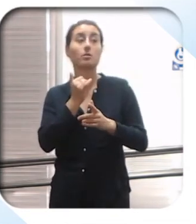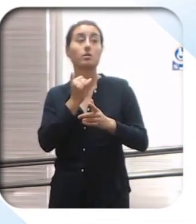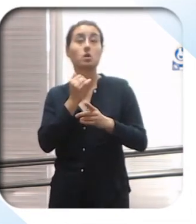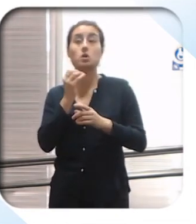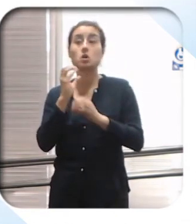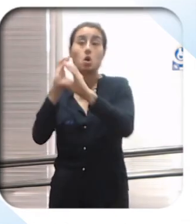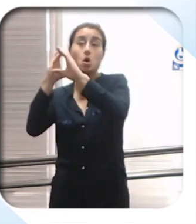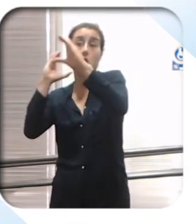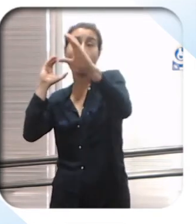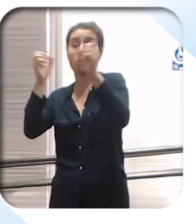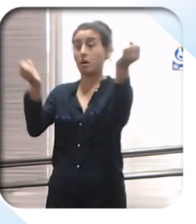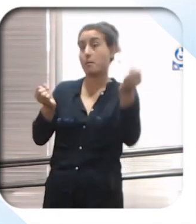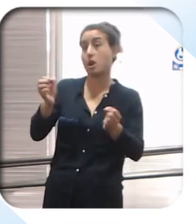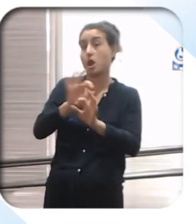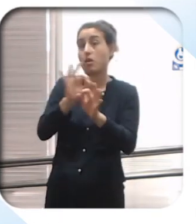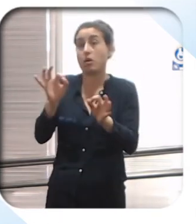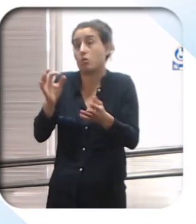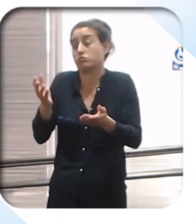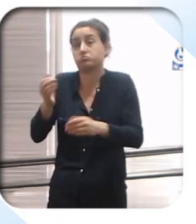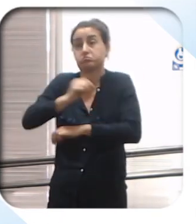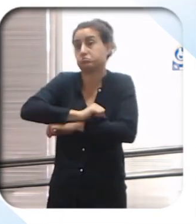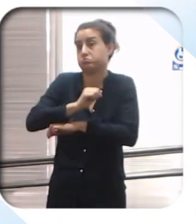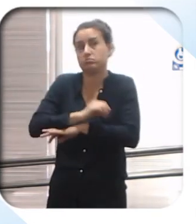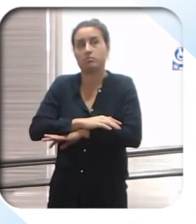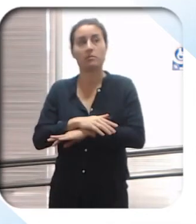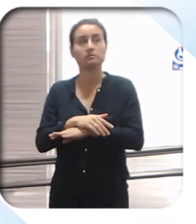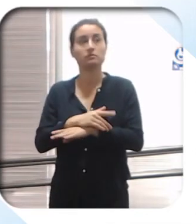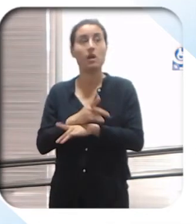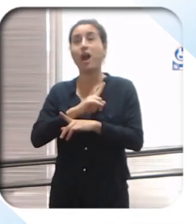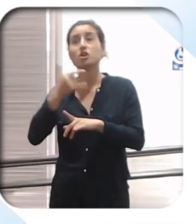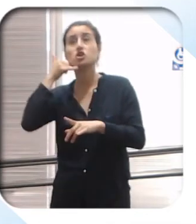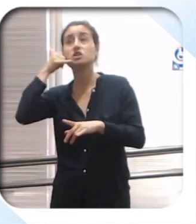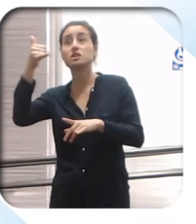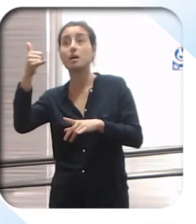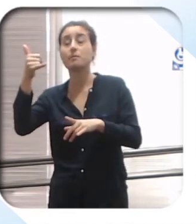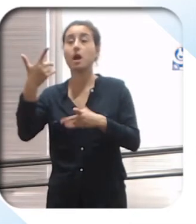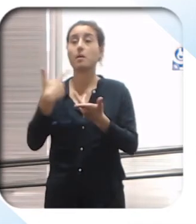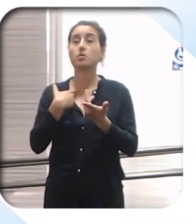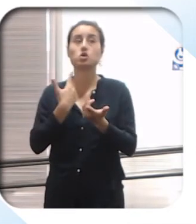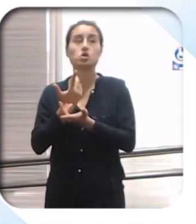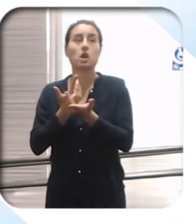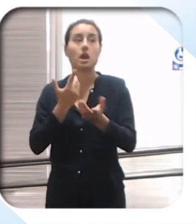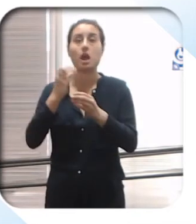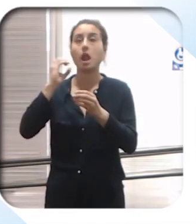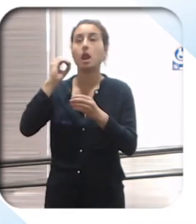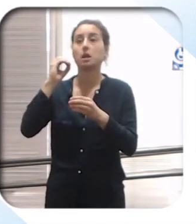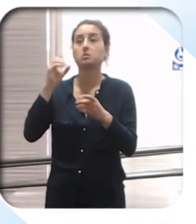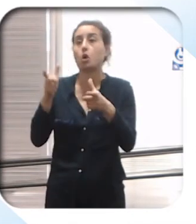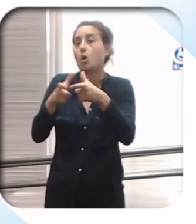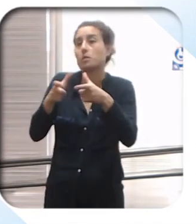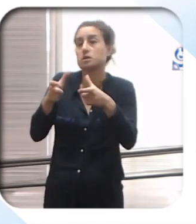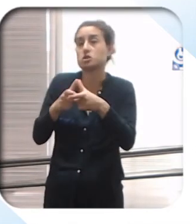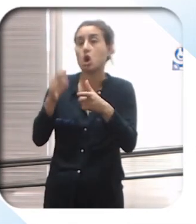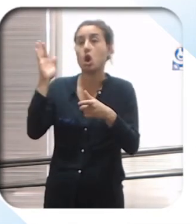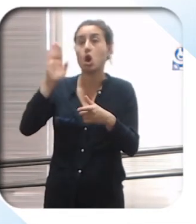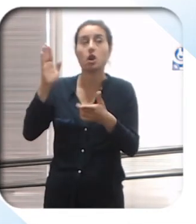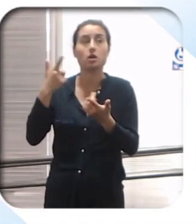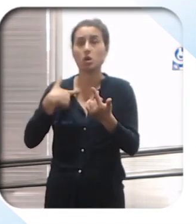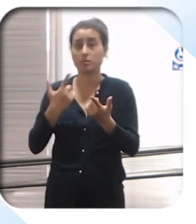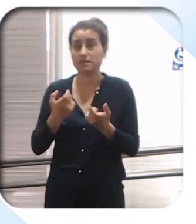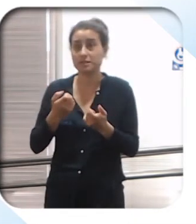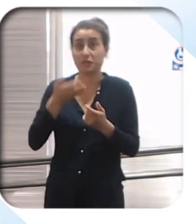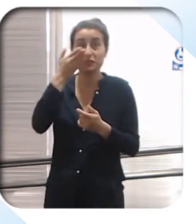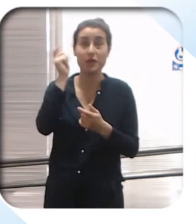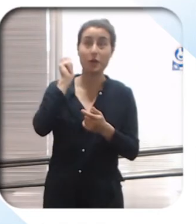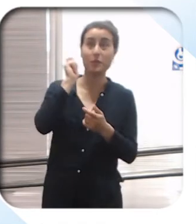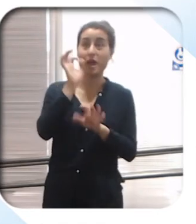traslado, que no siempre accedemos. Ah, no, pero llamamos a la Comisión Nacional Honorario acá o allá. No, pero necesito ir a un cumpleaños,